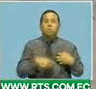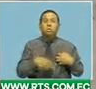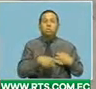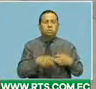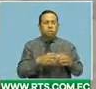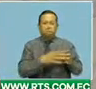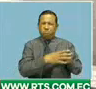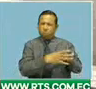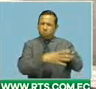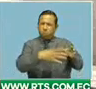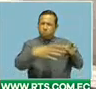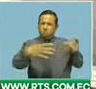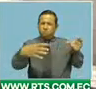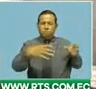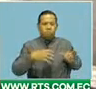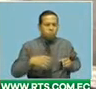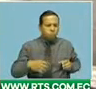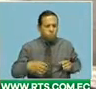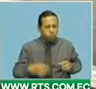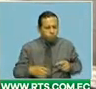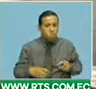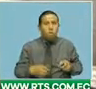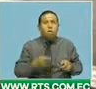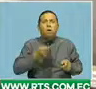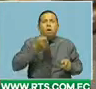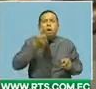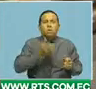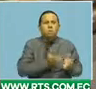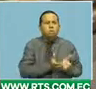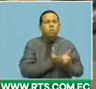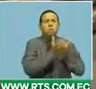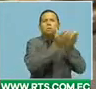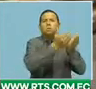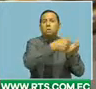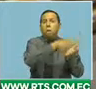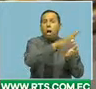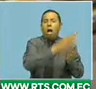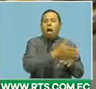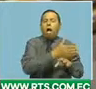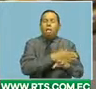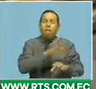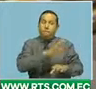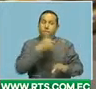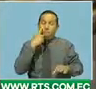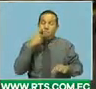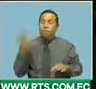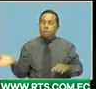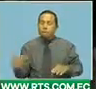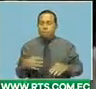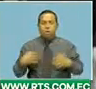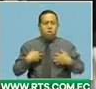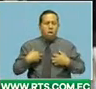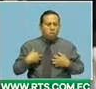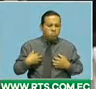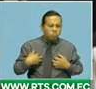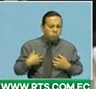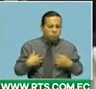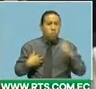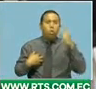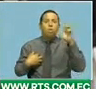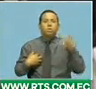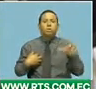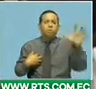de un contenedor que ya estaba listo para su embarque, logrando detener también a una persona. El mismo que